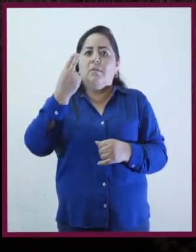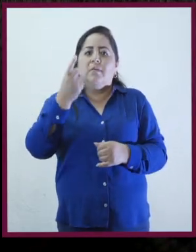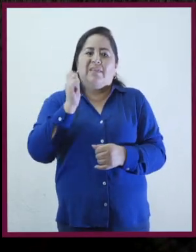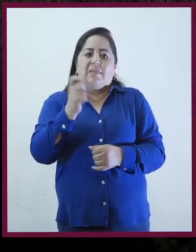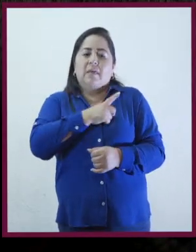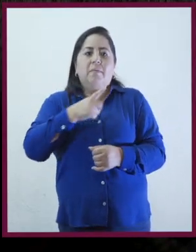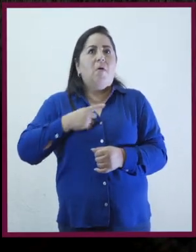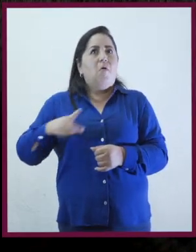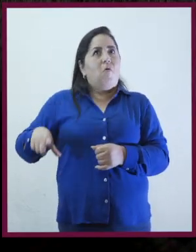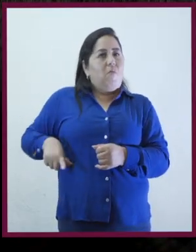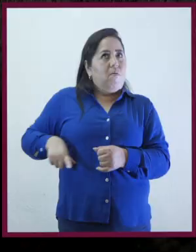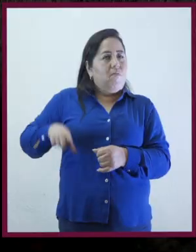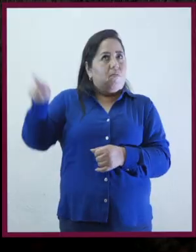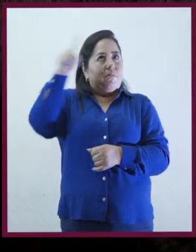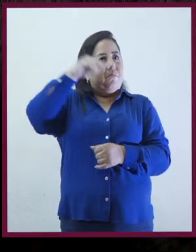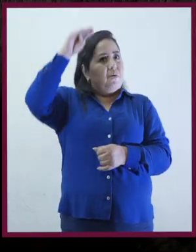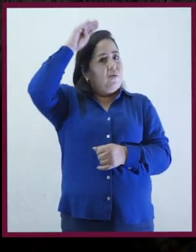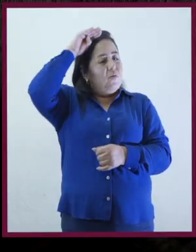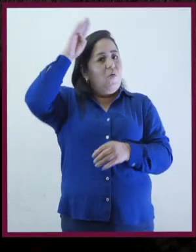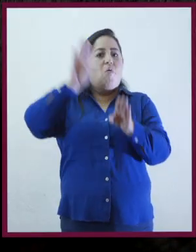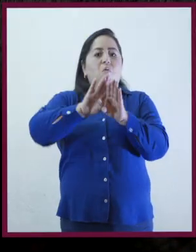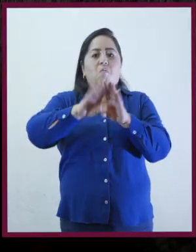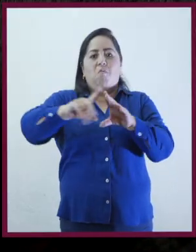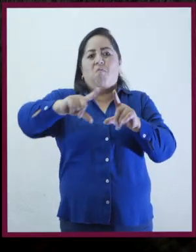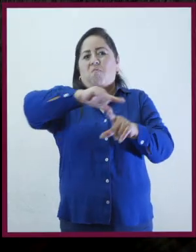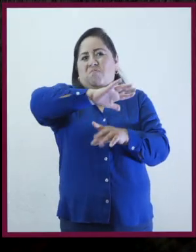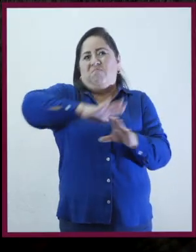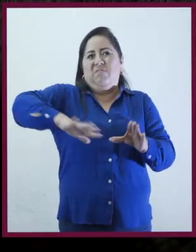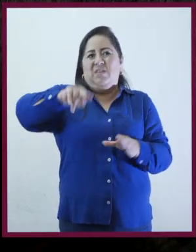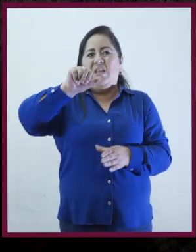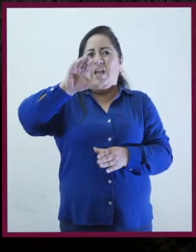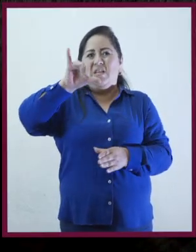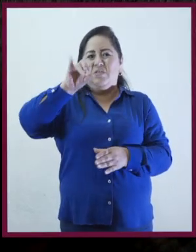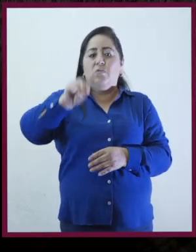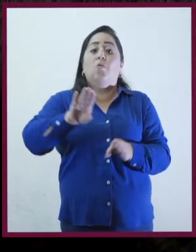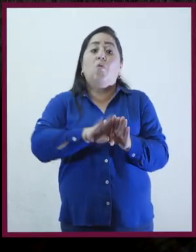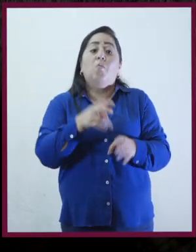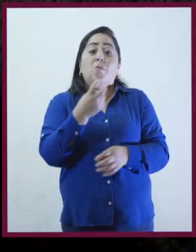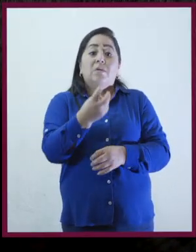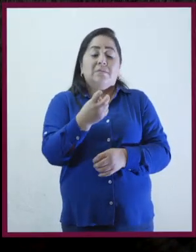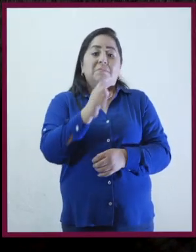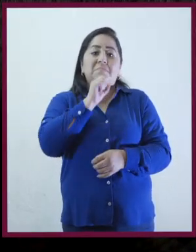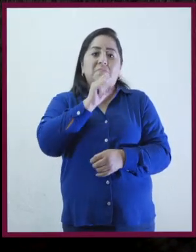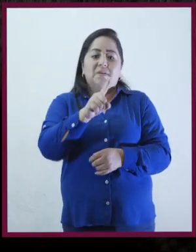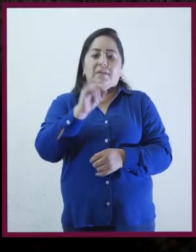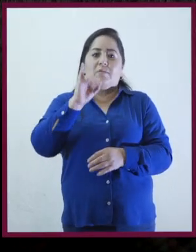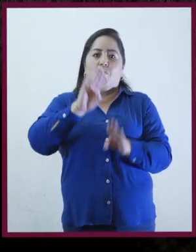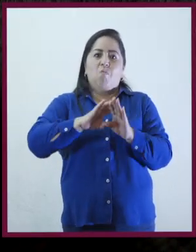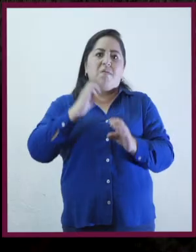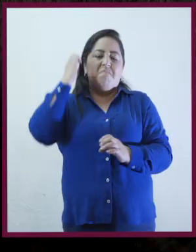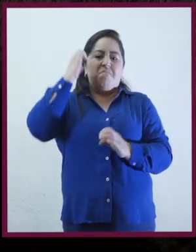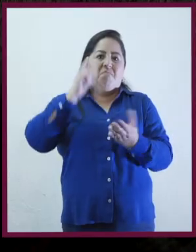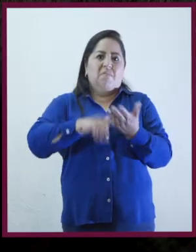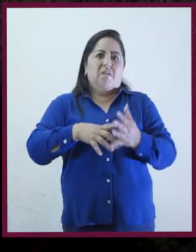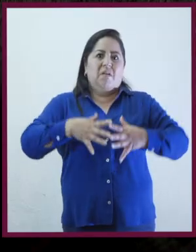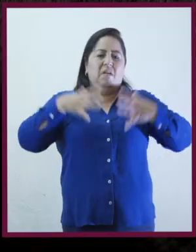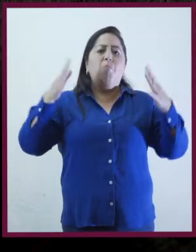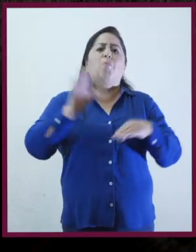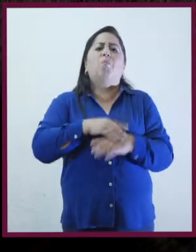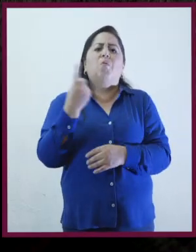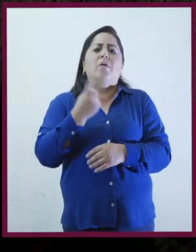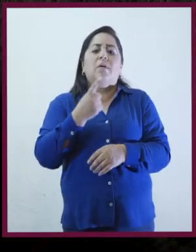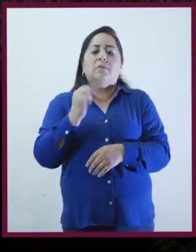el gobierno, que pensaban que tenía que ser la nación, etcétera, como justo en el momento del imperio, ¿no? ¿Por qué